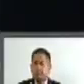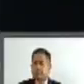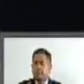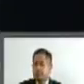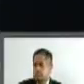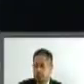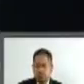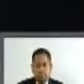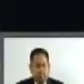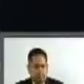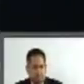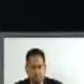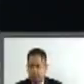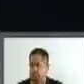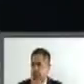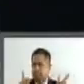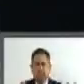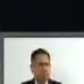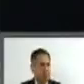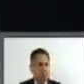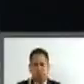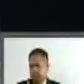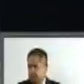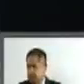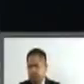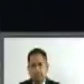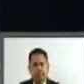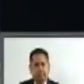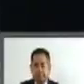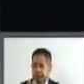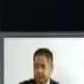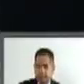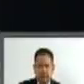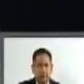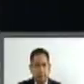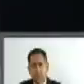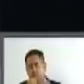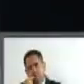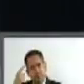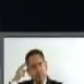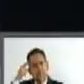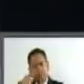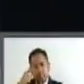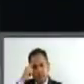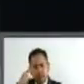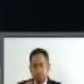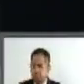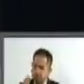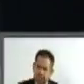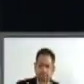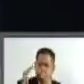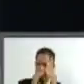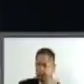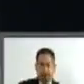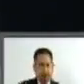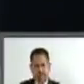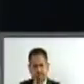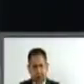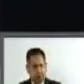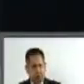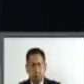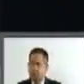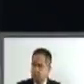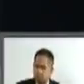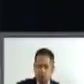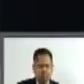del comercio sin barreras como elementos trascendentales para alcanzar la prosperidad compartida y un mejor nivel de